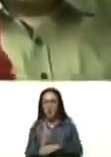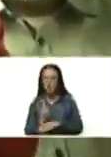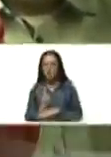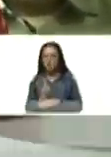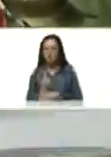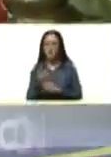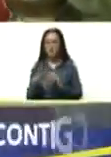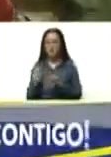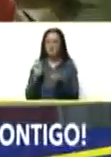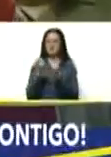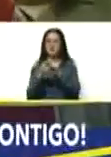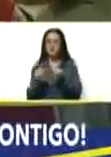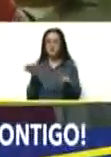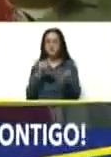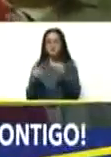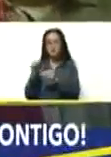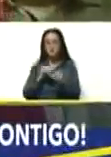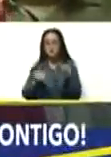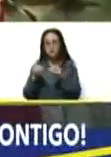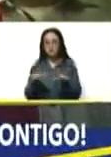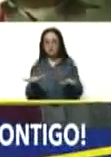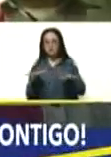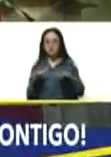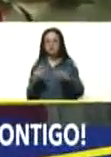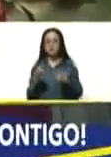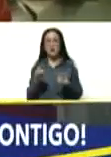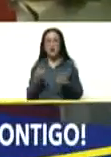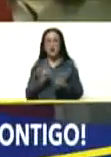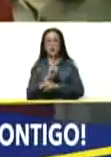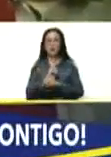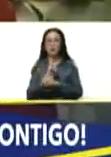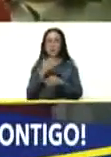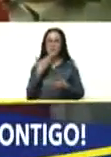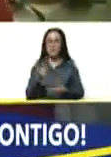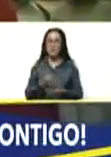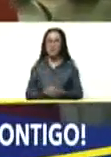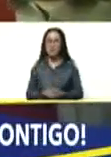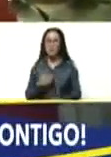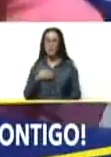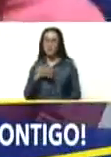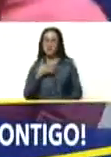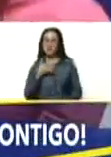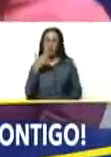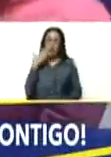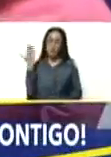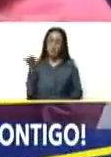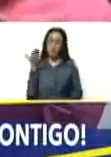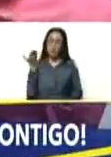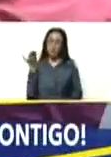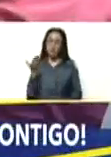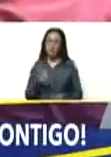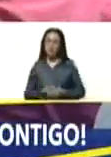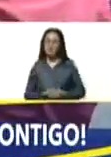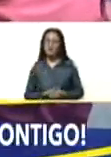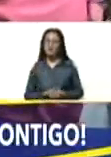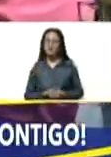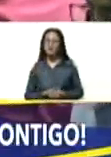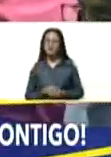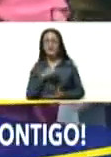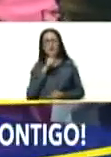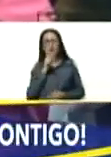para darle una mayor extensión de vida útil. Me siento muy orgulloso. ¿Cómo es que te llamas? Que se me olvidó tu